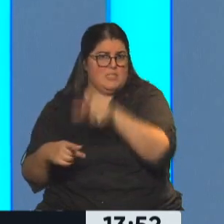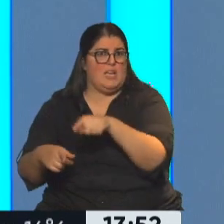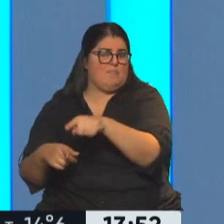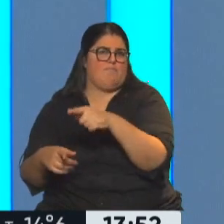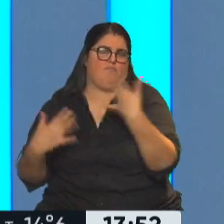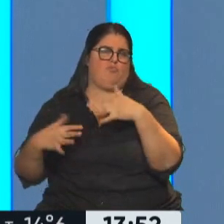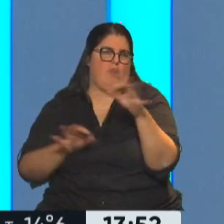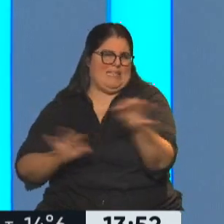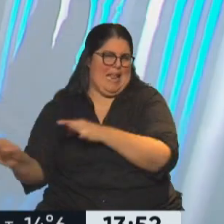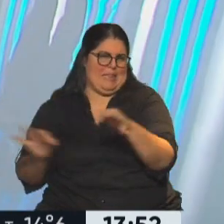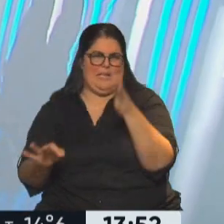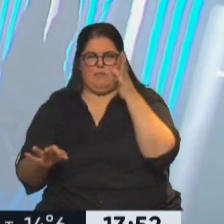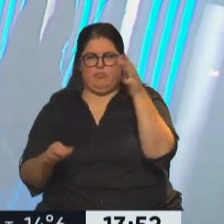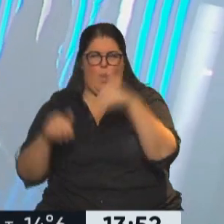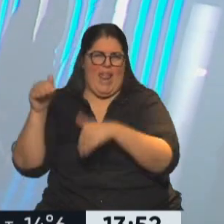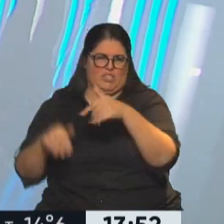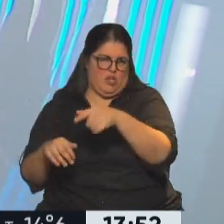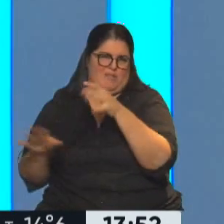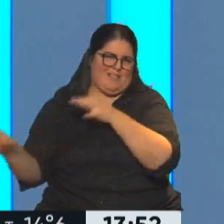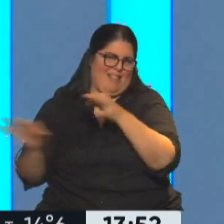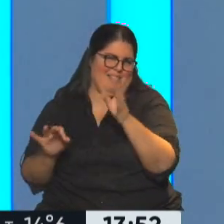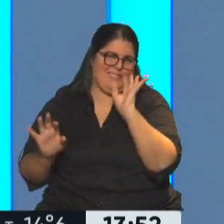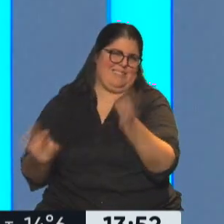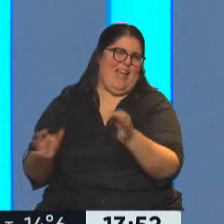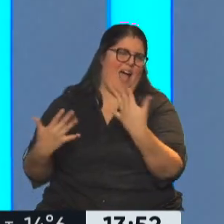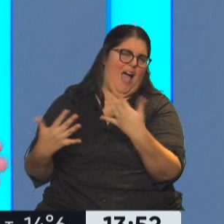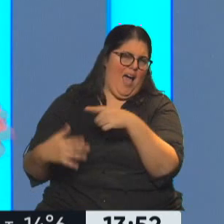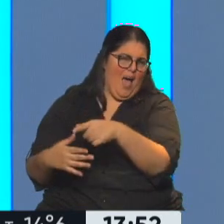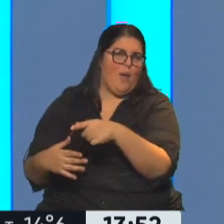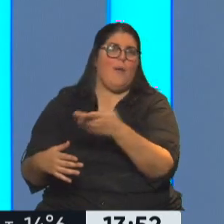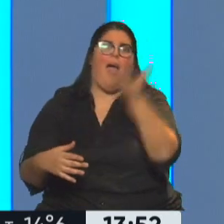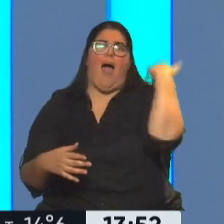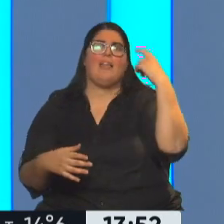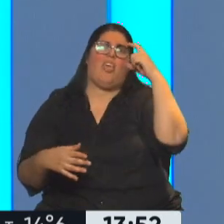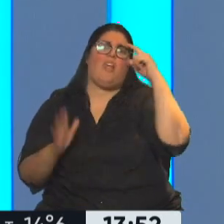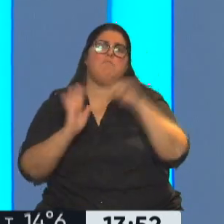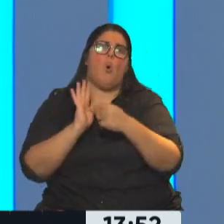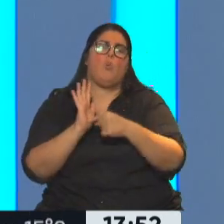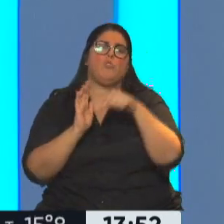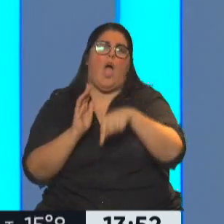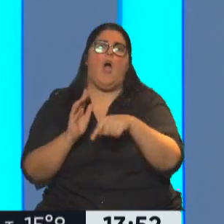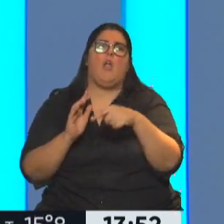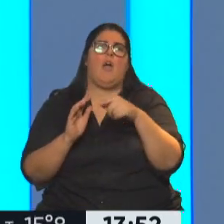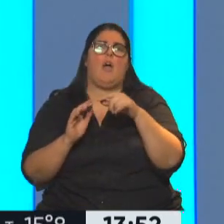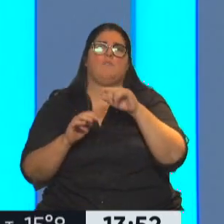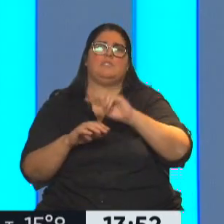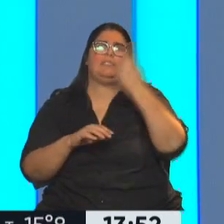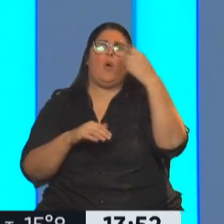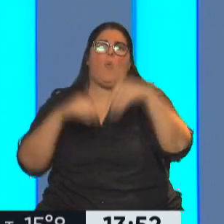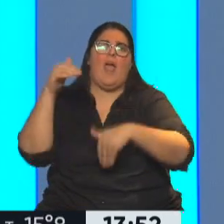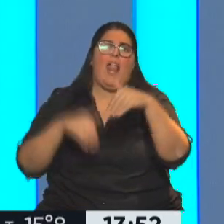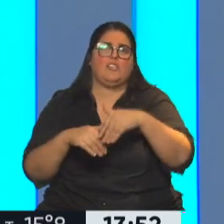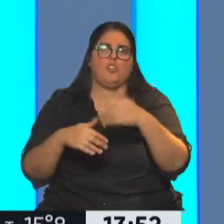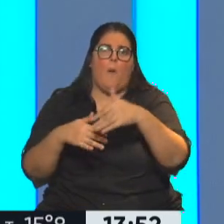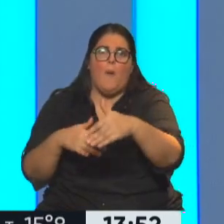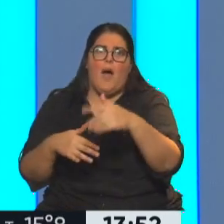gran estratega electoral. Es alguien que logró de medir 10 puntos a estar un punto de pasar a la segunda vuelta en la campaña, en la